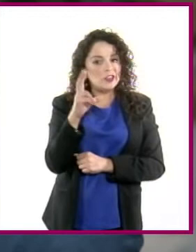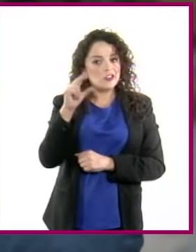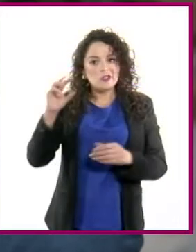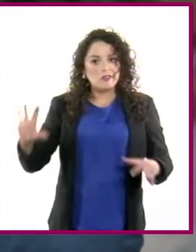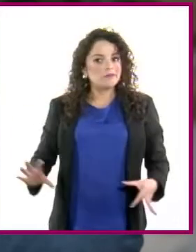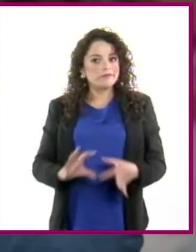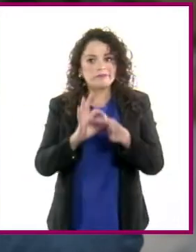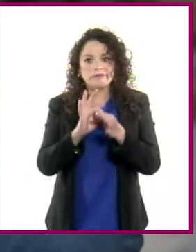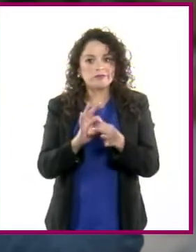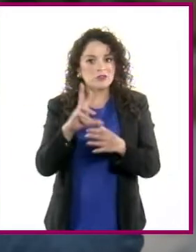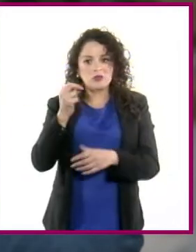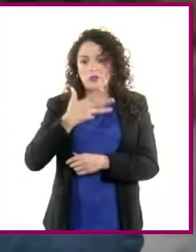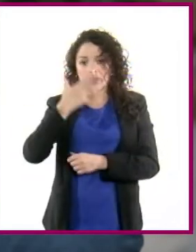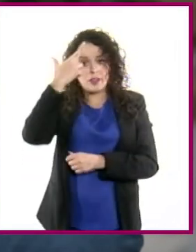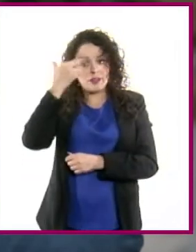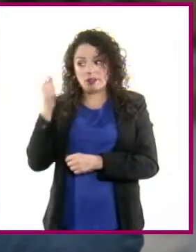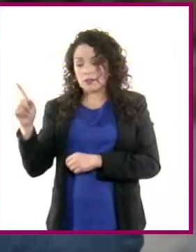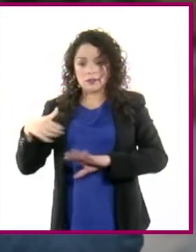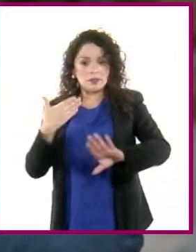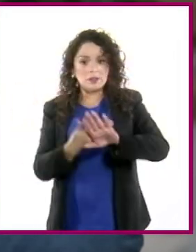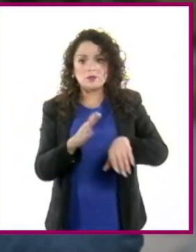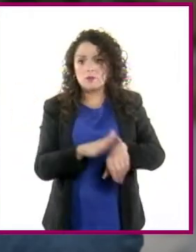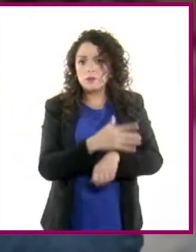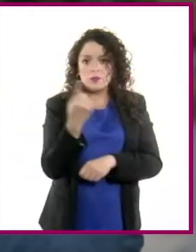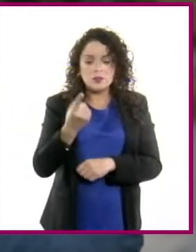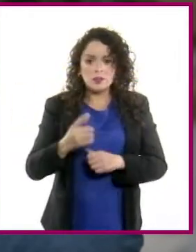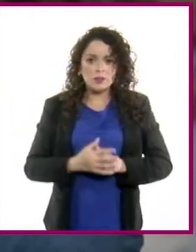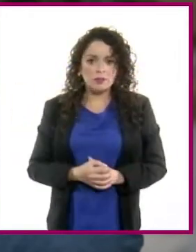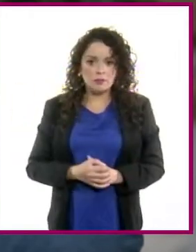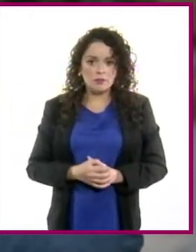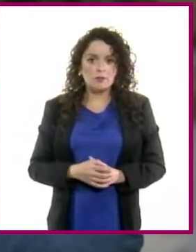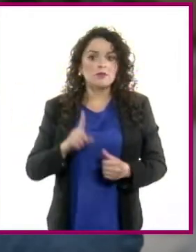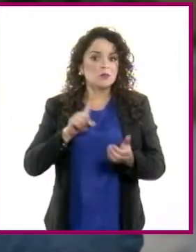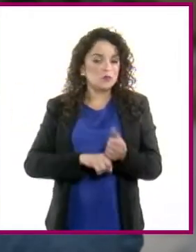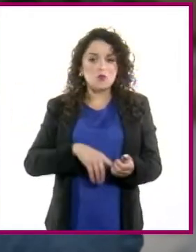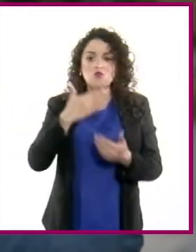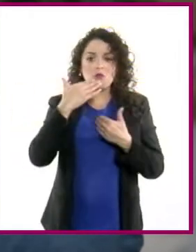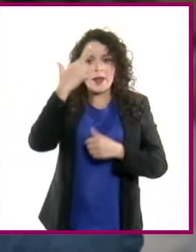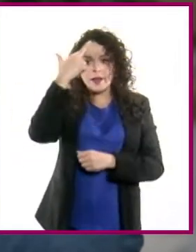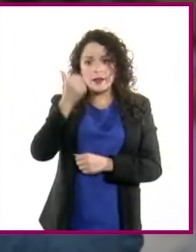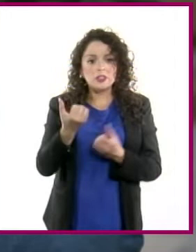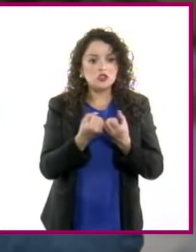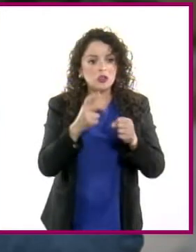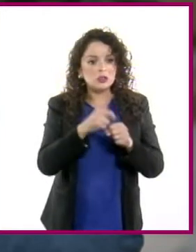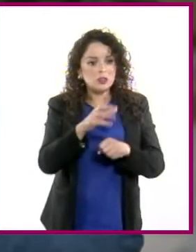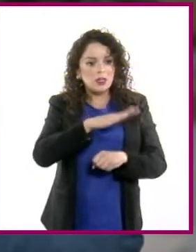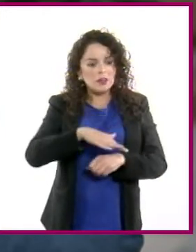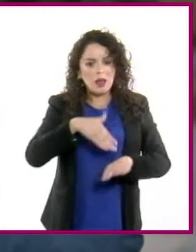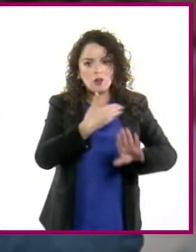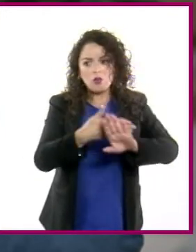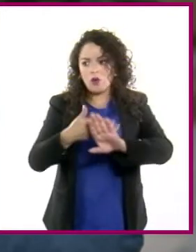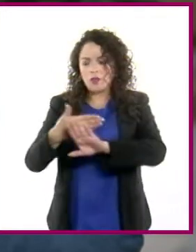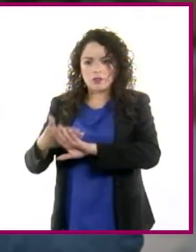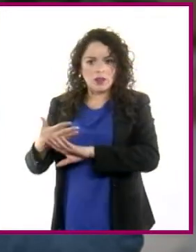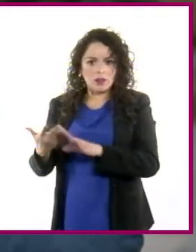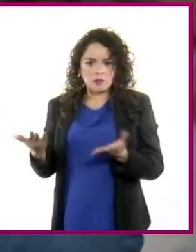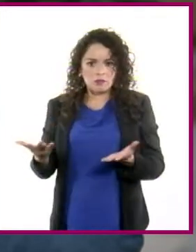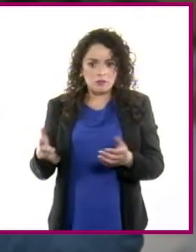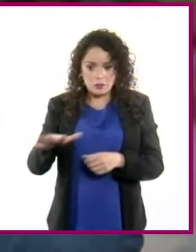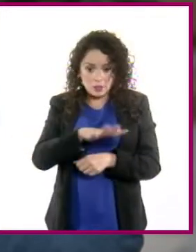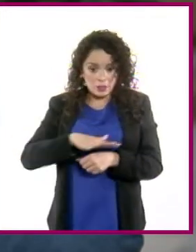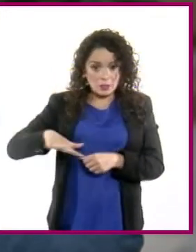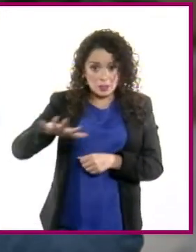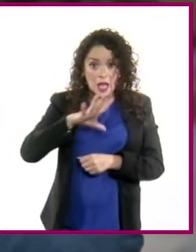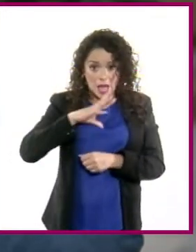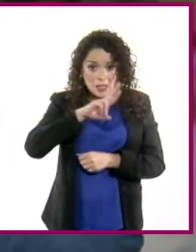distinción nos sirve para entender por qué se da la violencia dentro de la sociedad. Cuando dos iguales se agreden, no se acumula resentimiento. Se